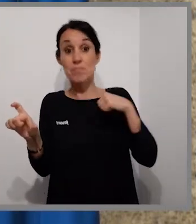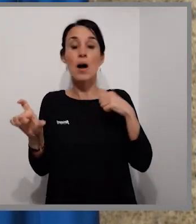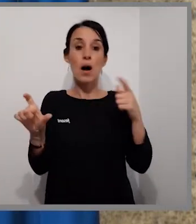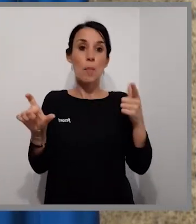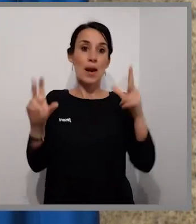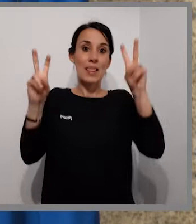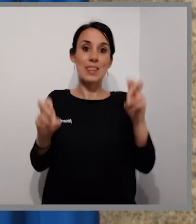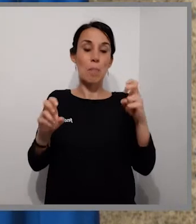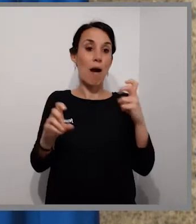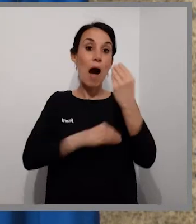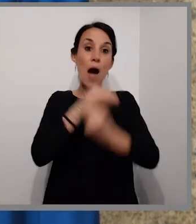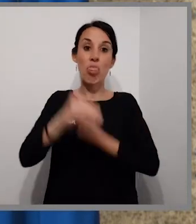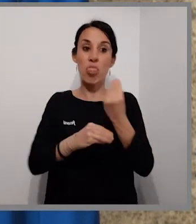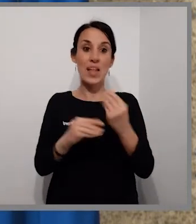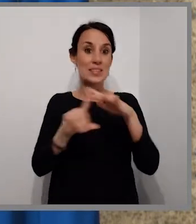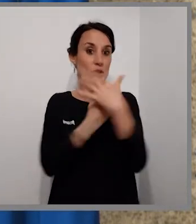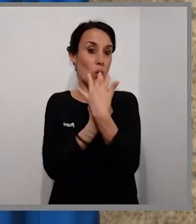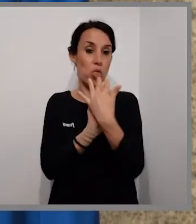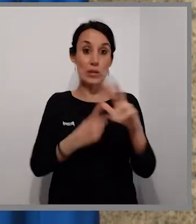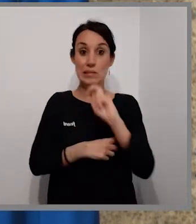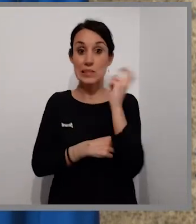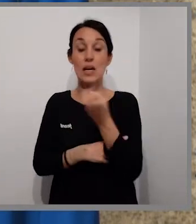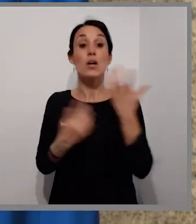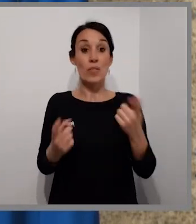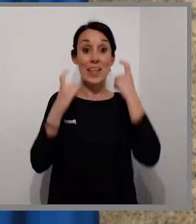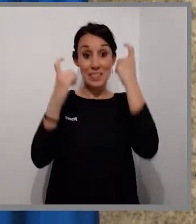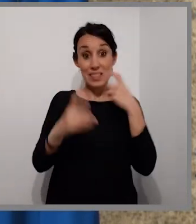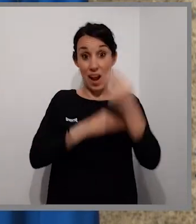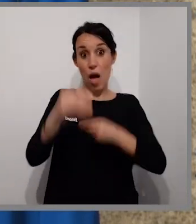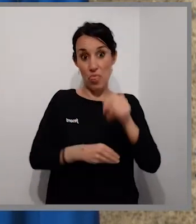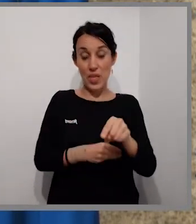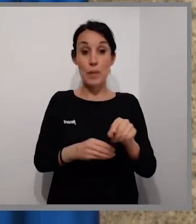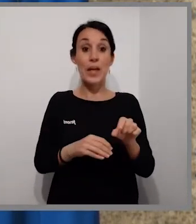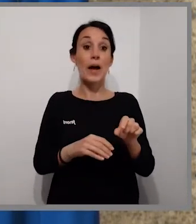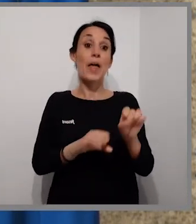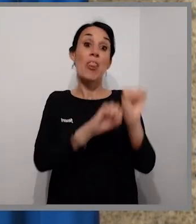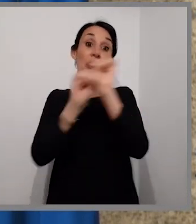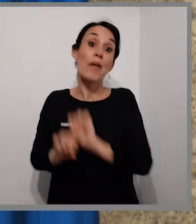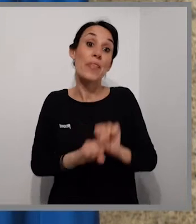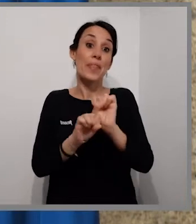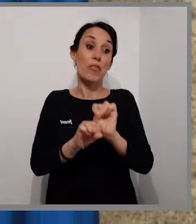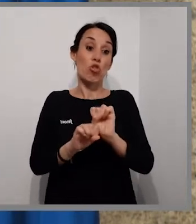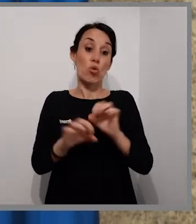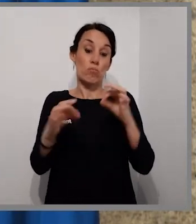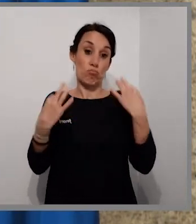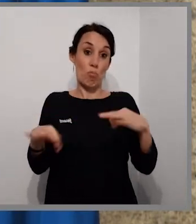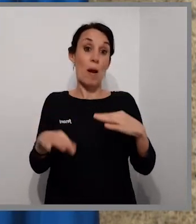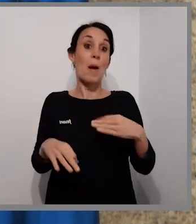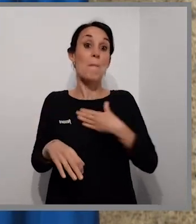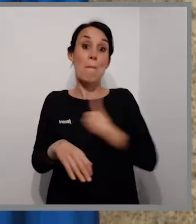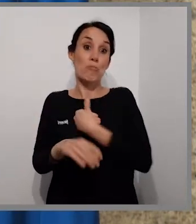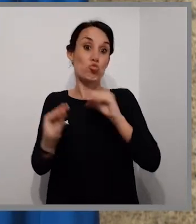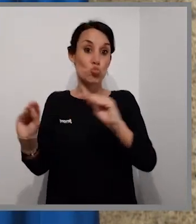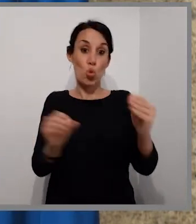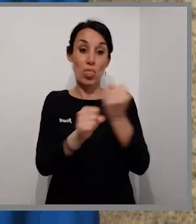hora de abordar cualquier tipo de situación, y eso es lo que hay que hacer, defendiendo por supuesto el papel que